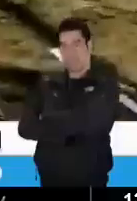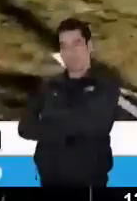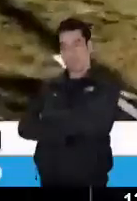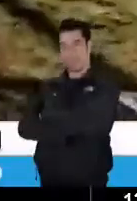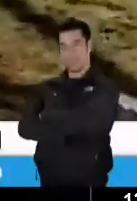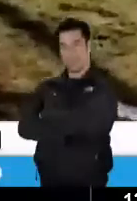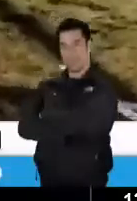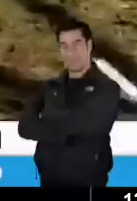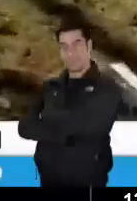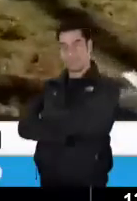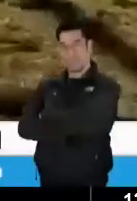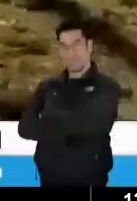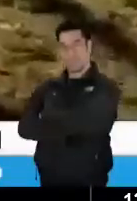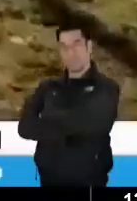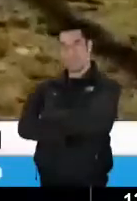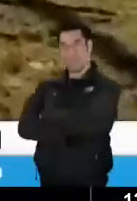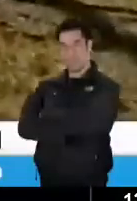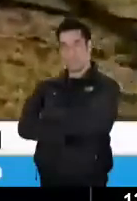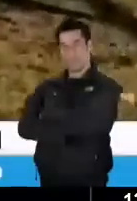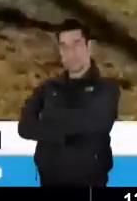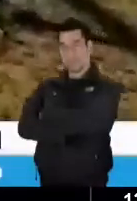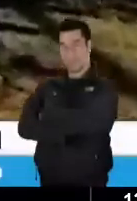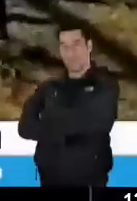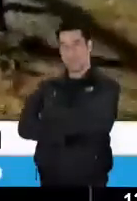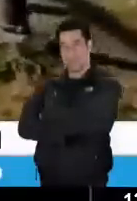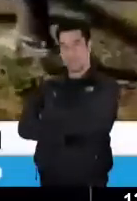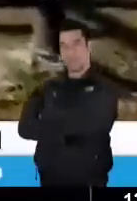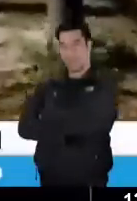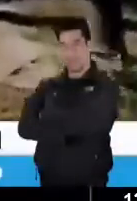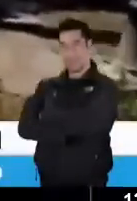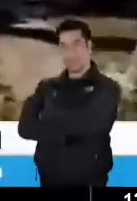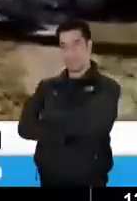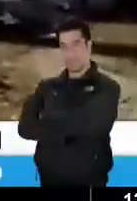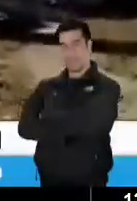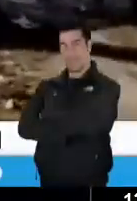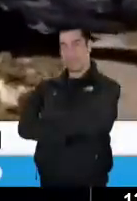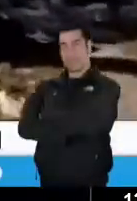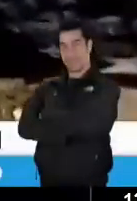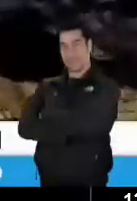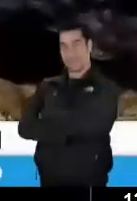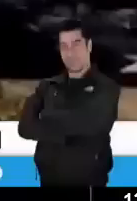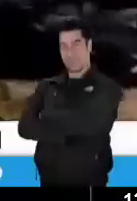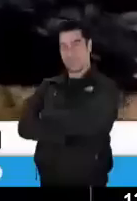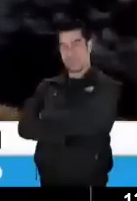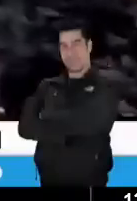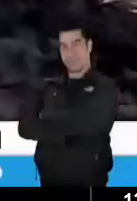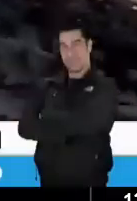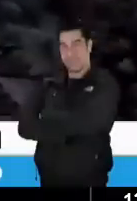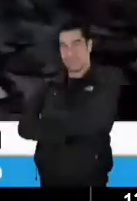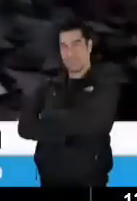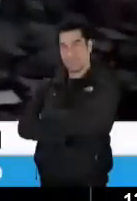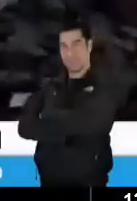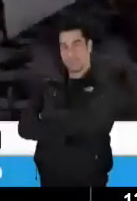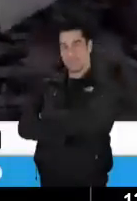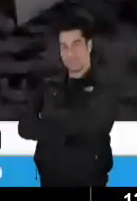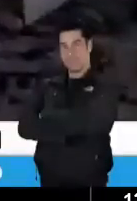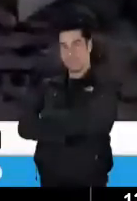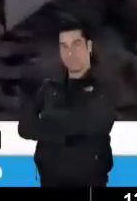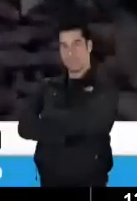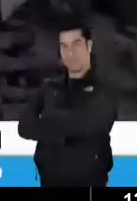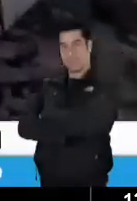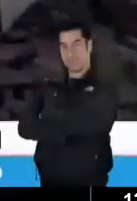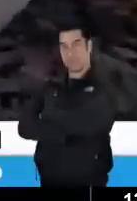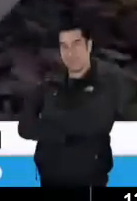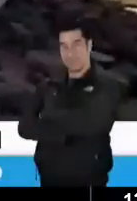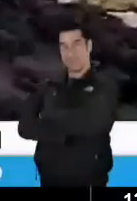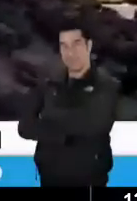picotas, chuzos, palas, cosas por el estilo, y eso dan cuenta las paredes, como ustedes están viendo a través de Bio Bio TV. También a otra de las autoridades